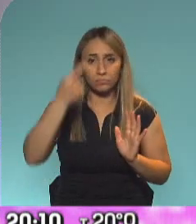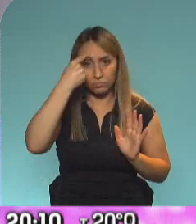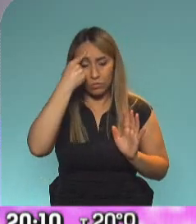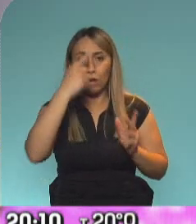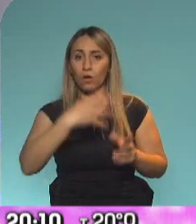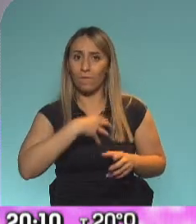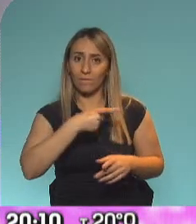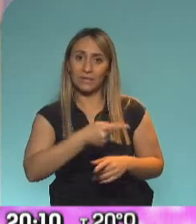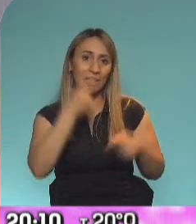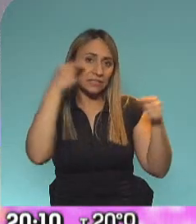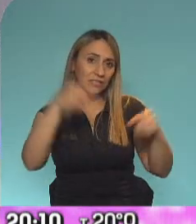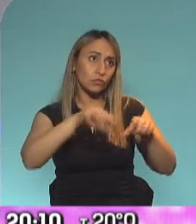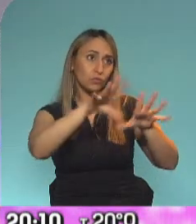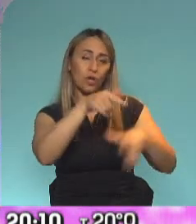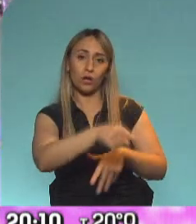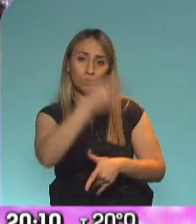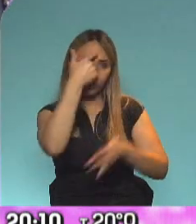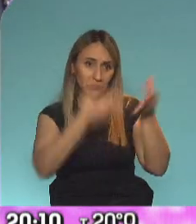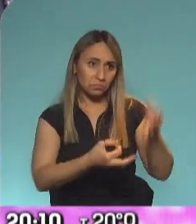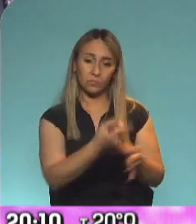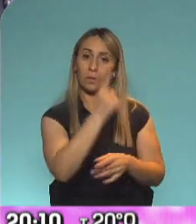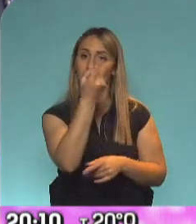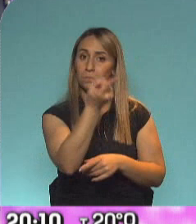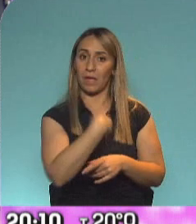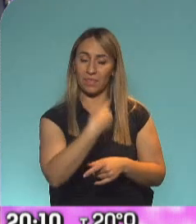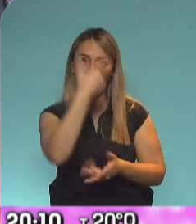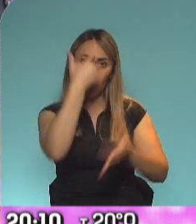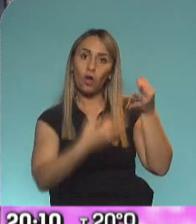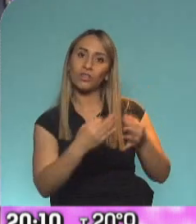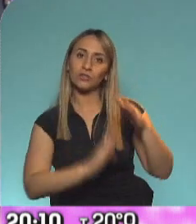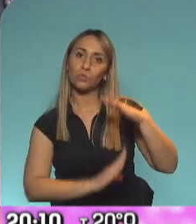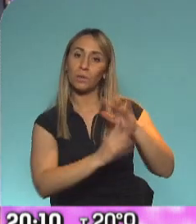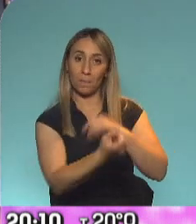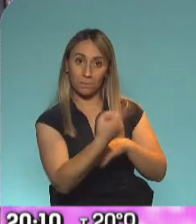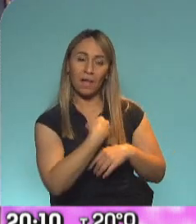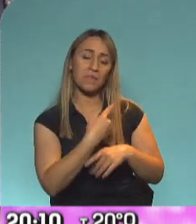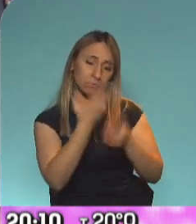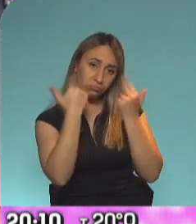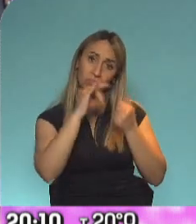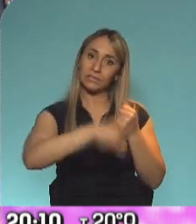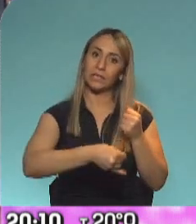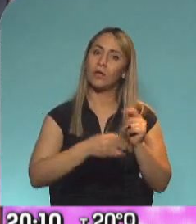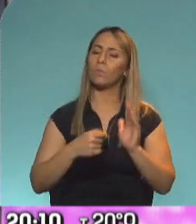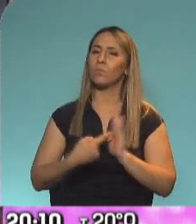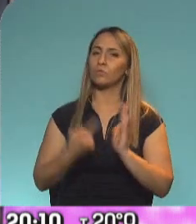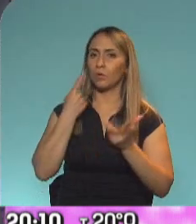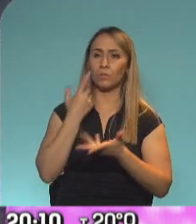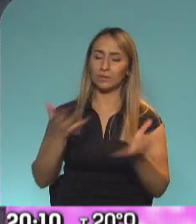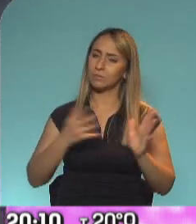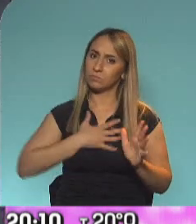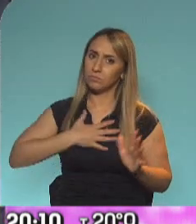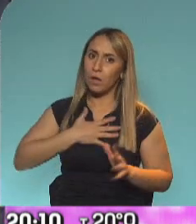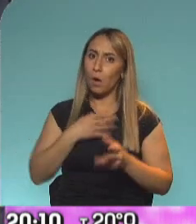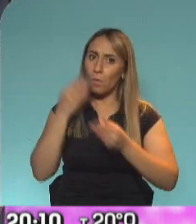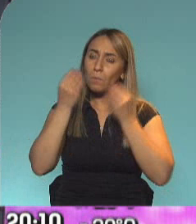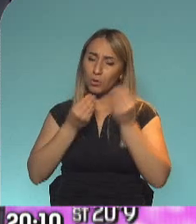instituciones, van a acatar un fallo así de la Corte Suprema, pero no dejó de mostrar que le preocupa,